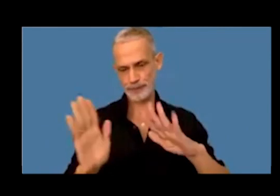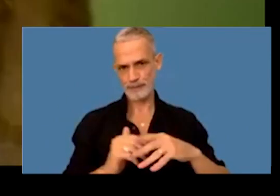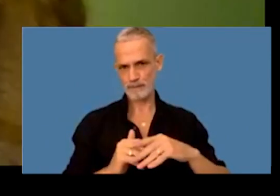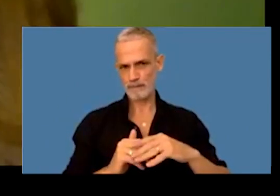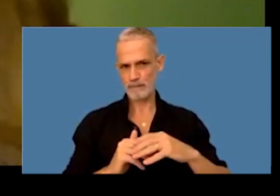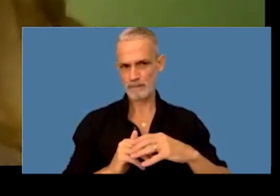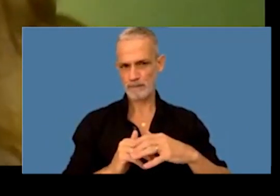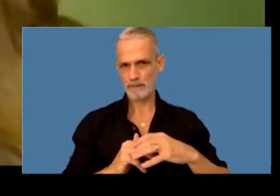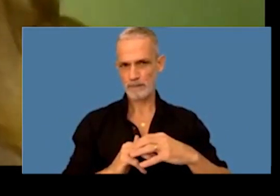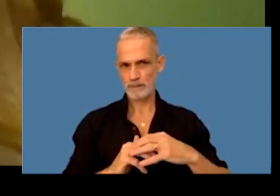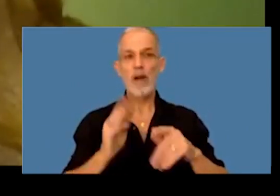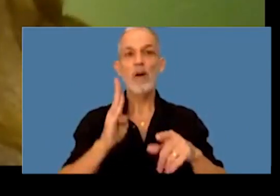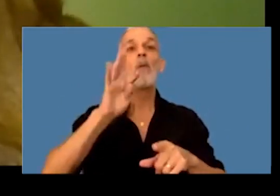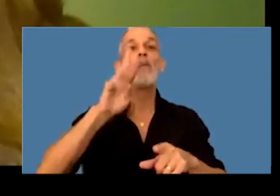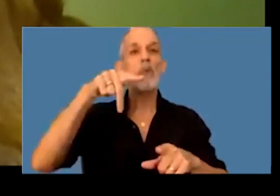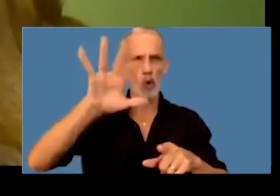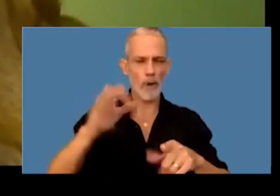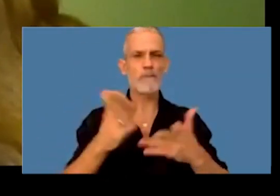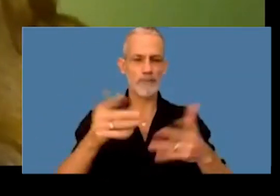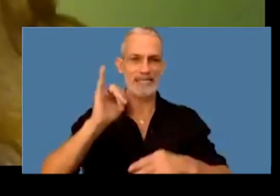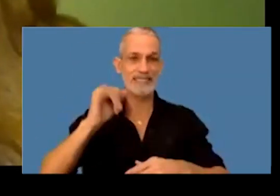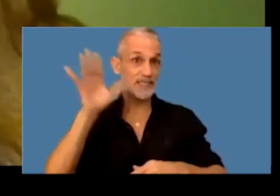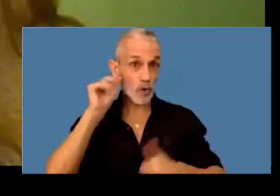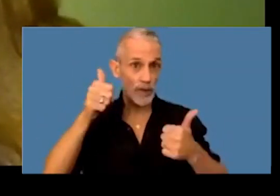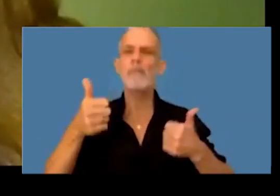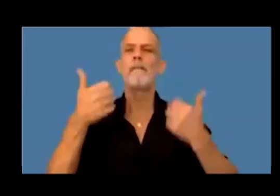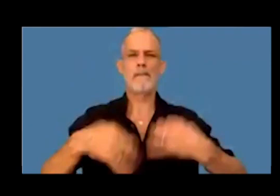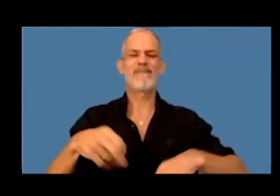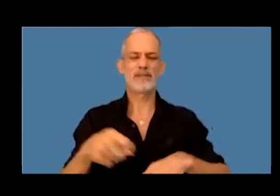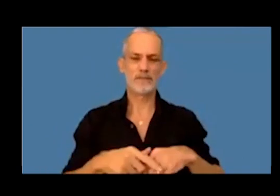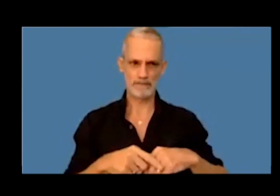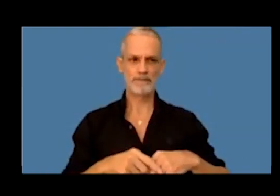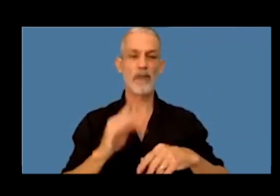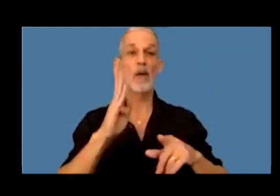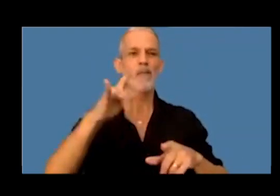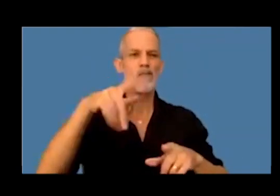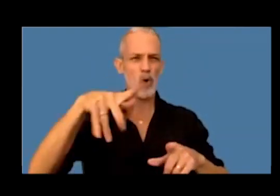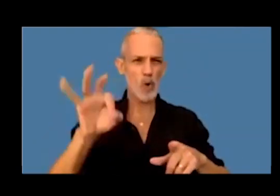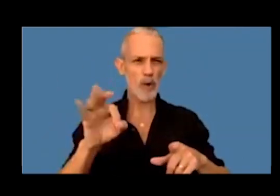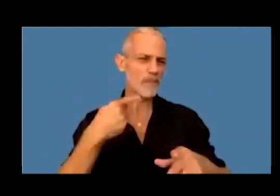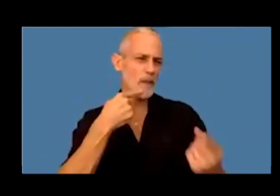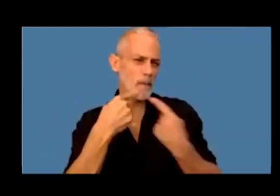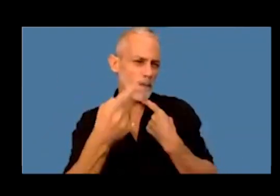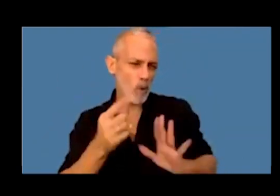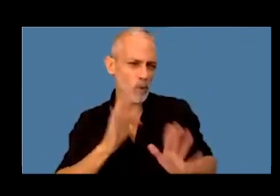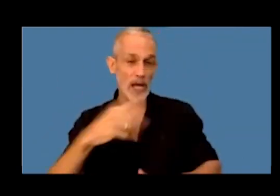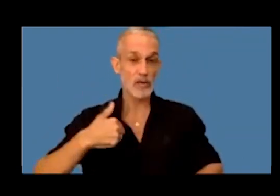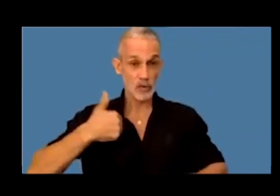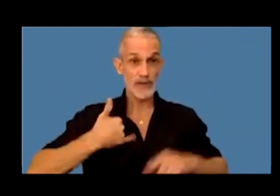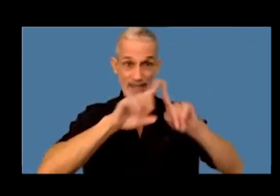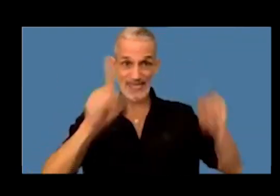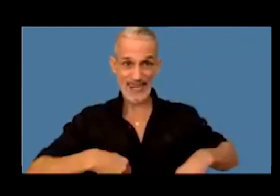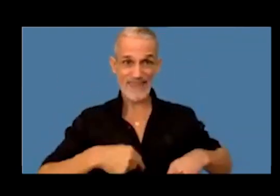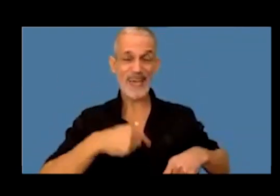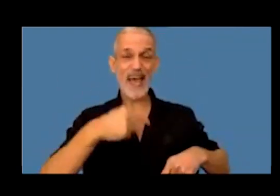Sí, Bruno. Sí, perfecto. ¿Se me escucha bien? Sí, sí. Sí, perfecto. Le hago una consulta. Yo tengo certificado 1 de